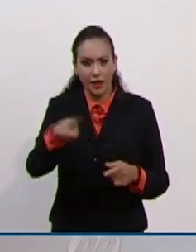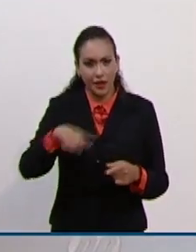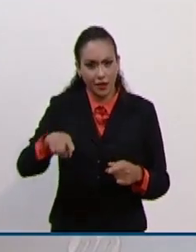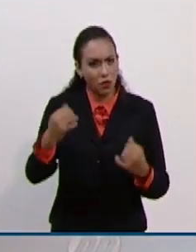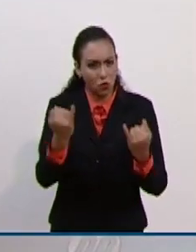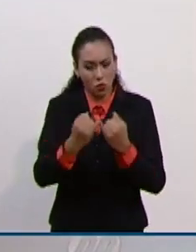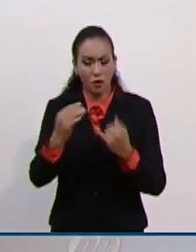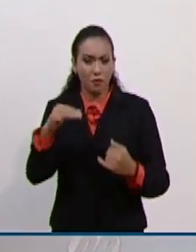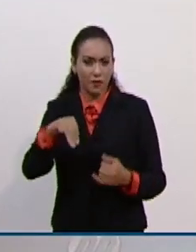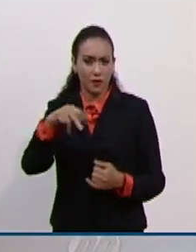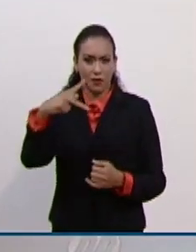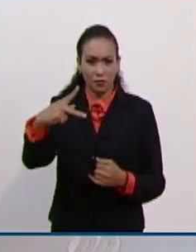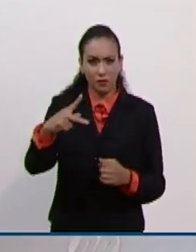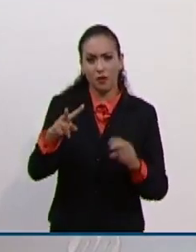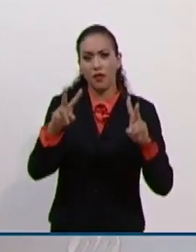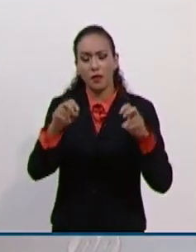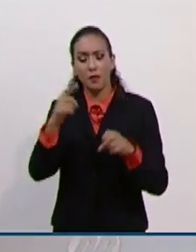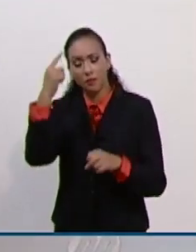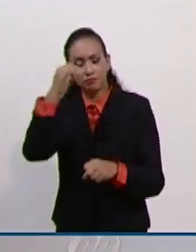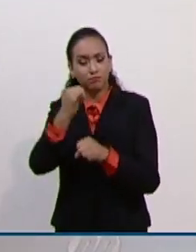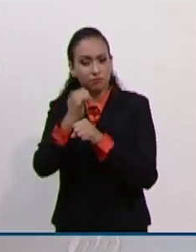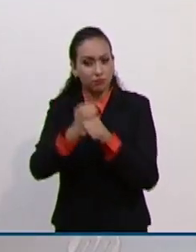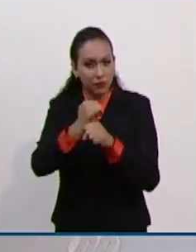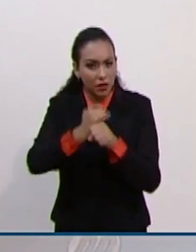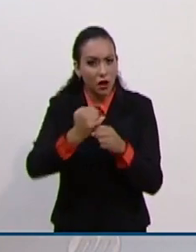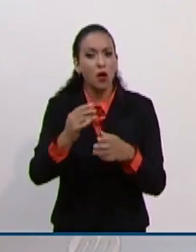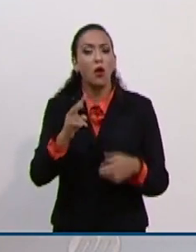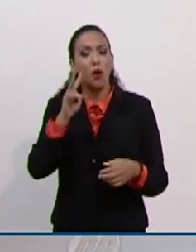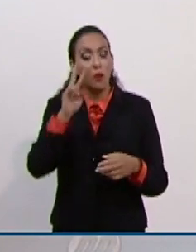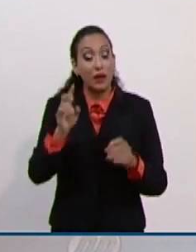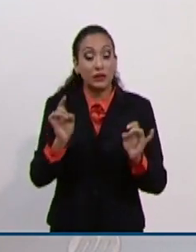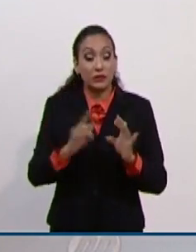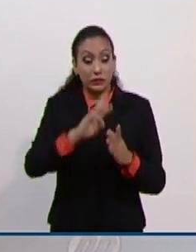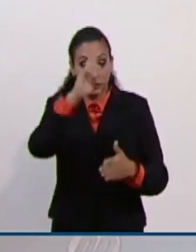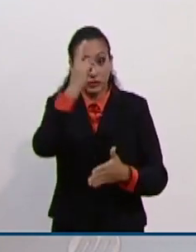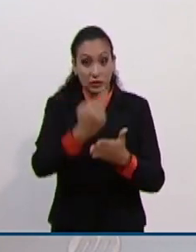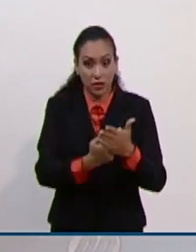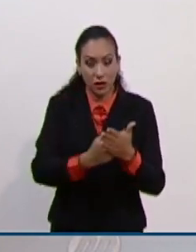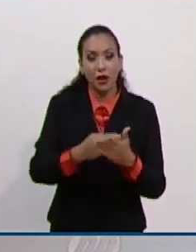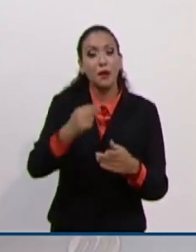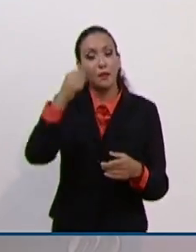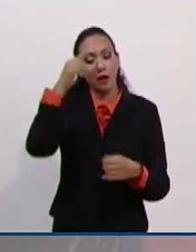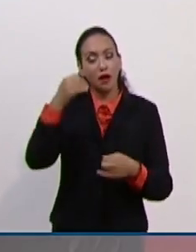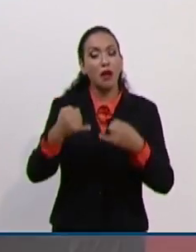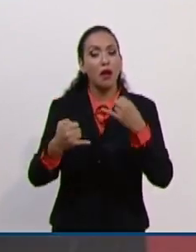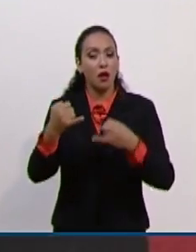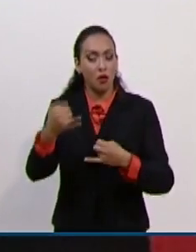Ministerio Público Federal en materia de investigación y persecución de los delitos del fuero federal.